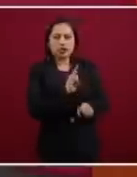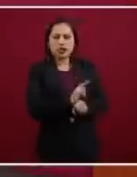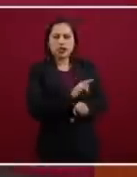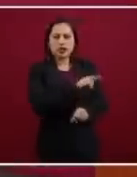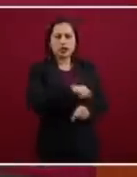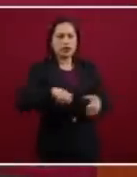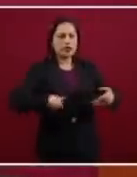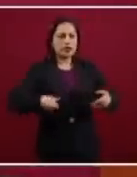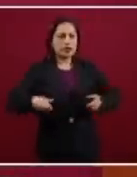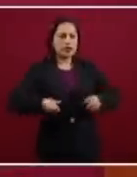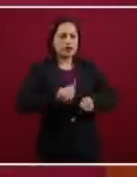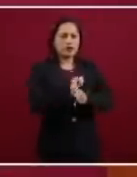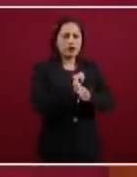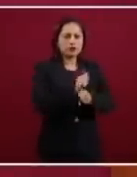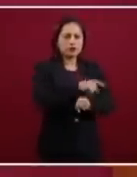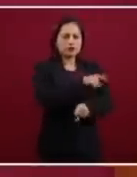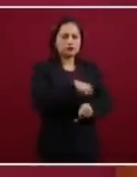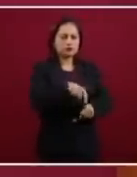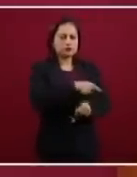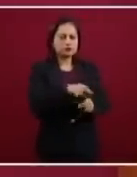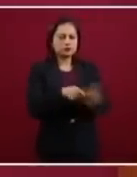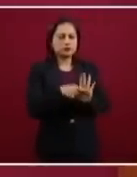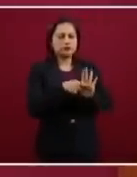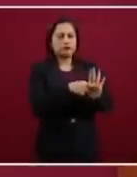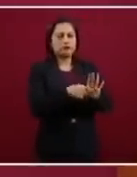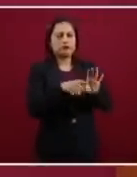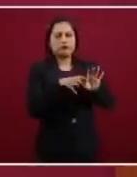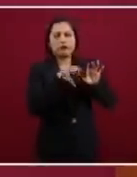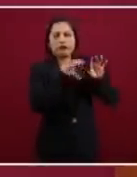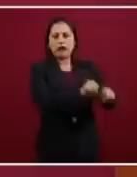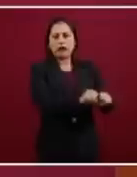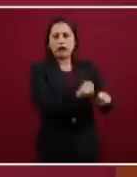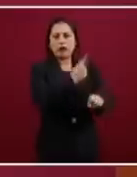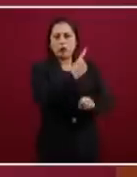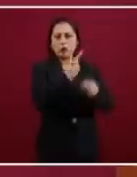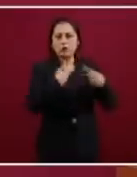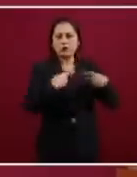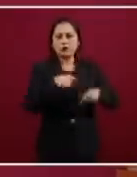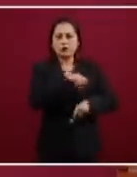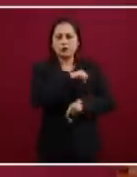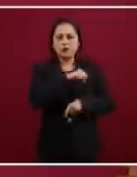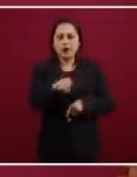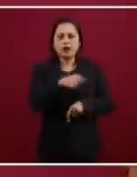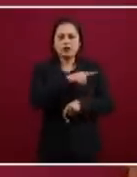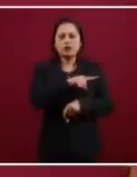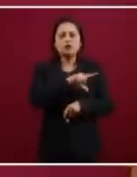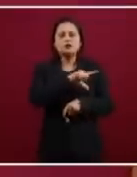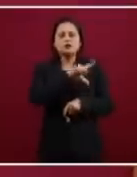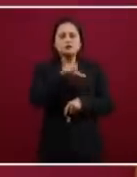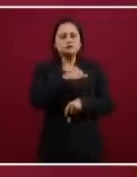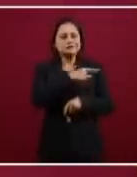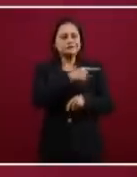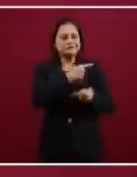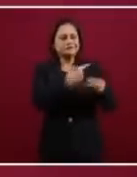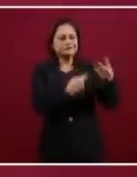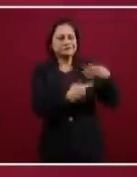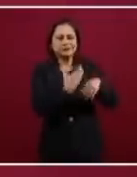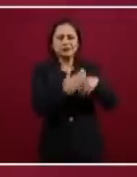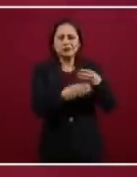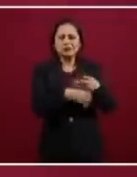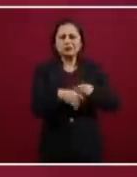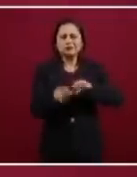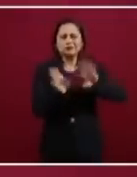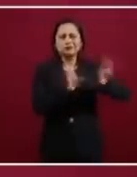organizada se filmaba todo este tipo de cosas nos importa más ahora